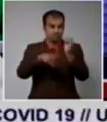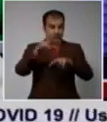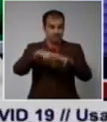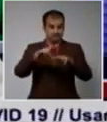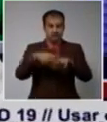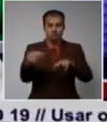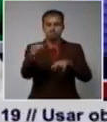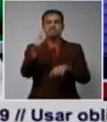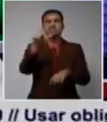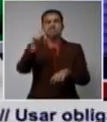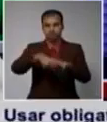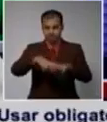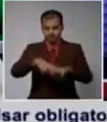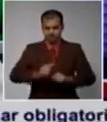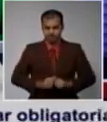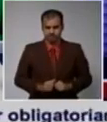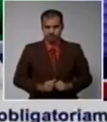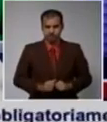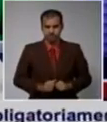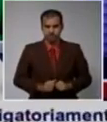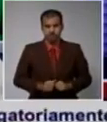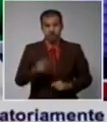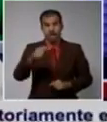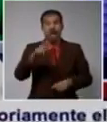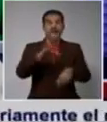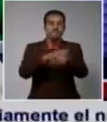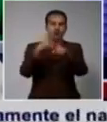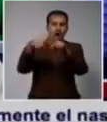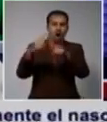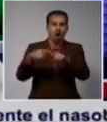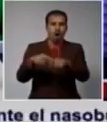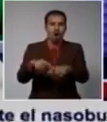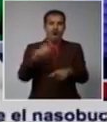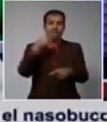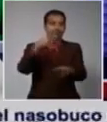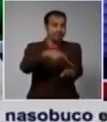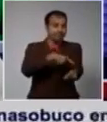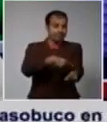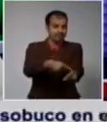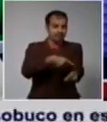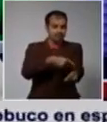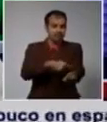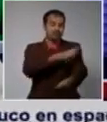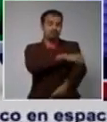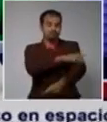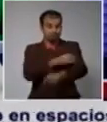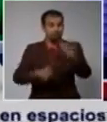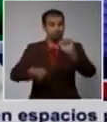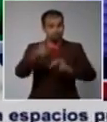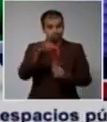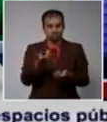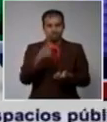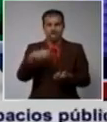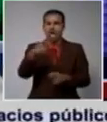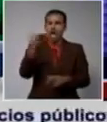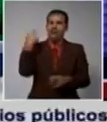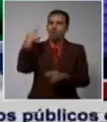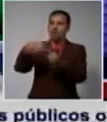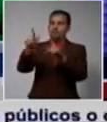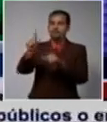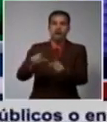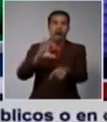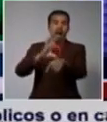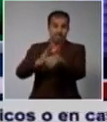con antecedentes de diabetes mellitus e hipertensión arterial, contacto de un caso positivo ya